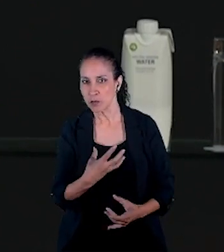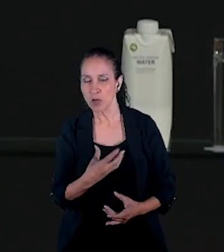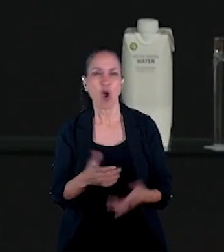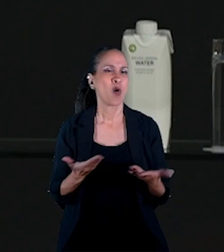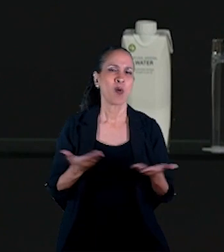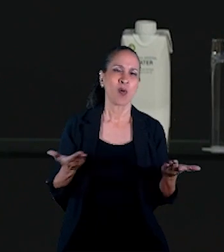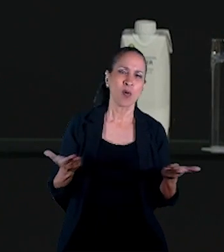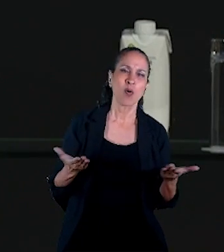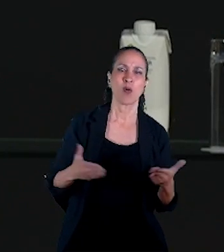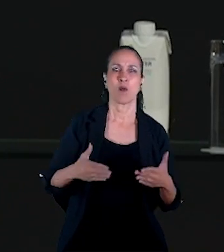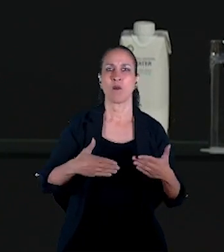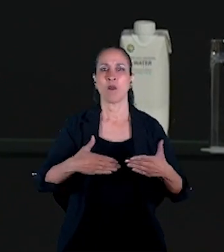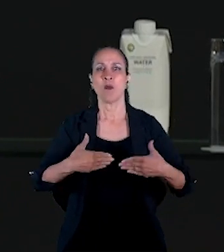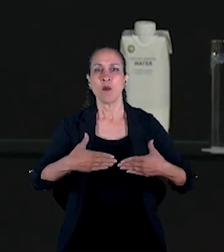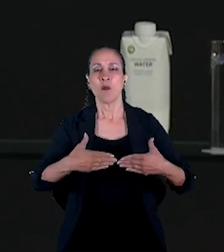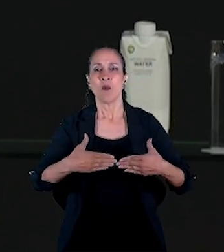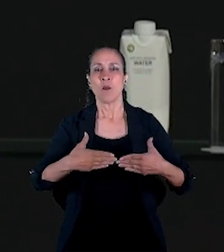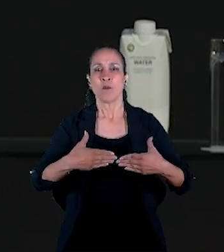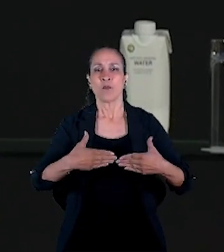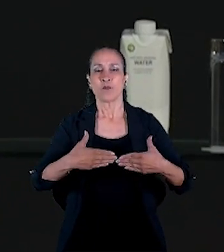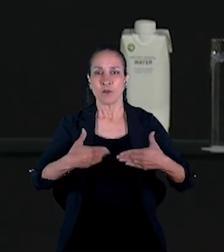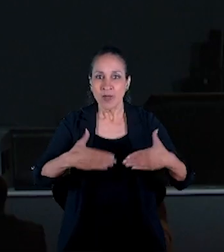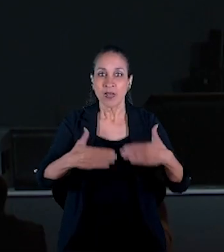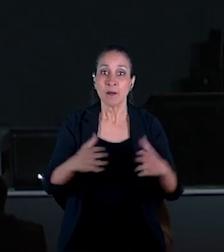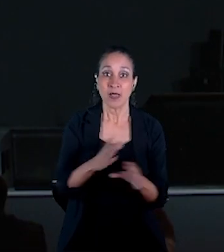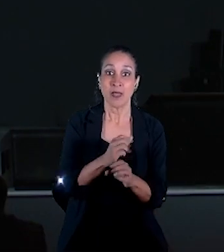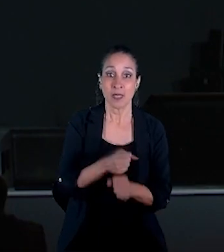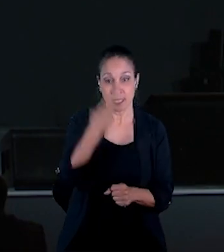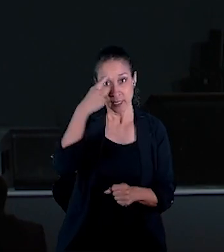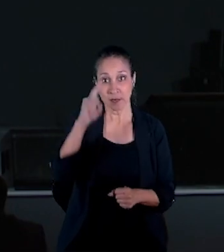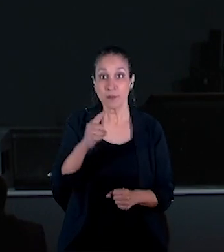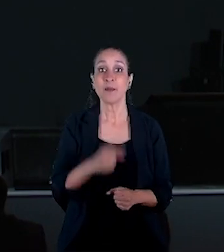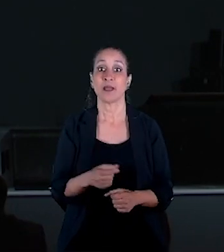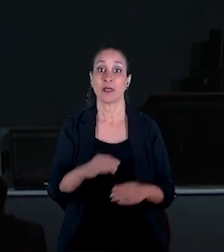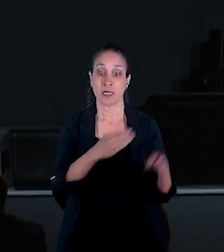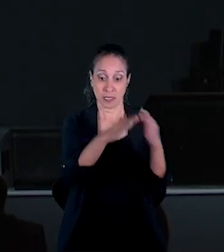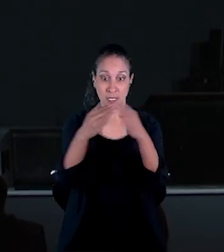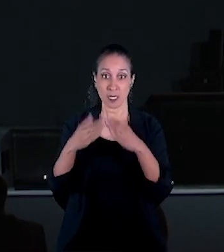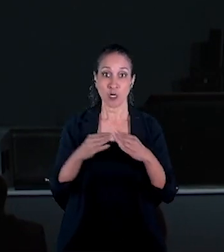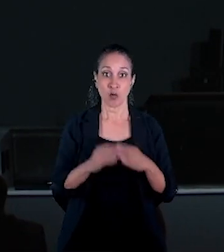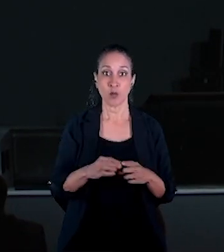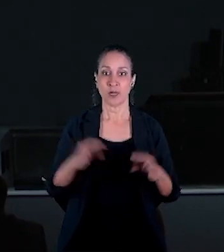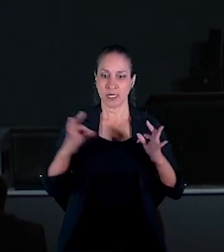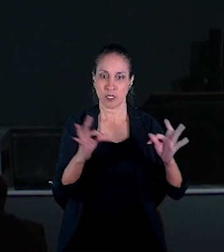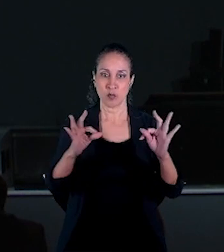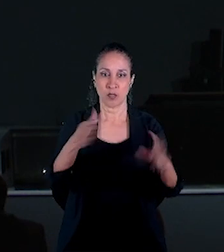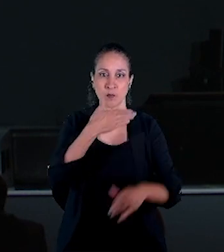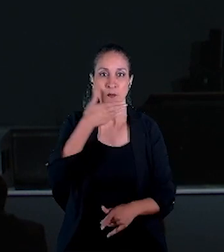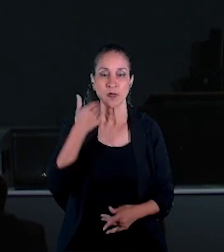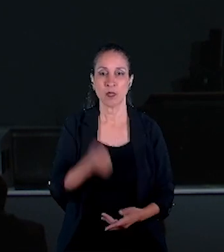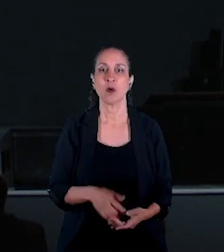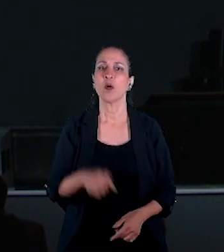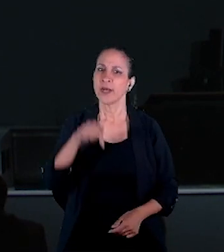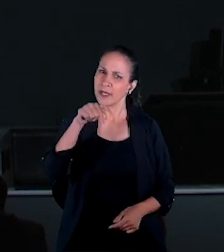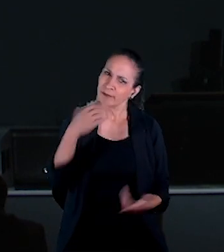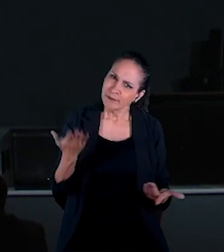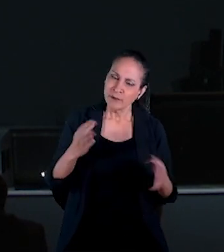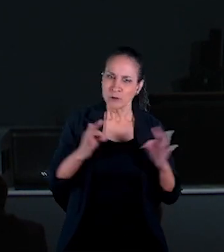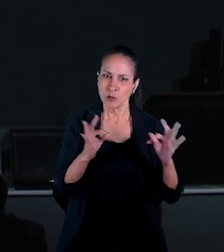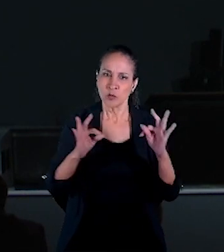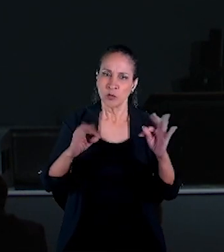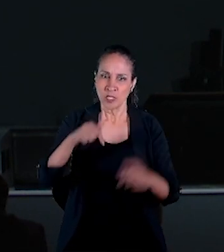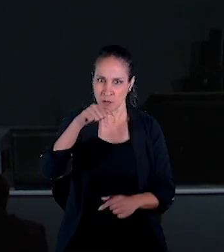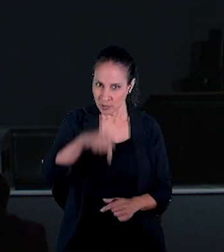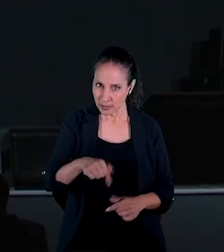turístico revierta En beneficio de la comunidad Lo principal es la descentralización del turismo el turismo como en esa capacidad de un